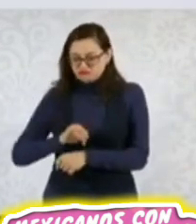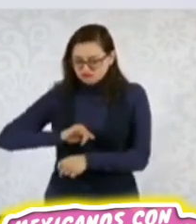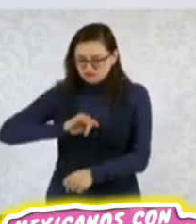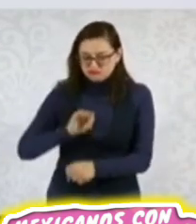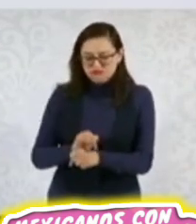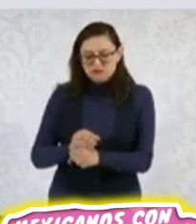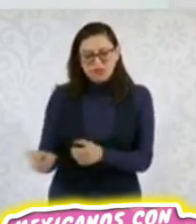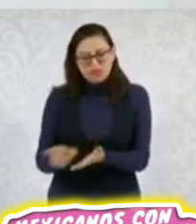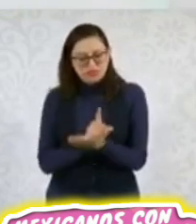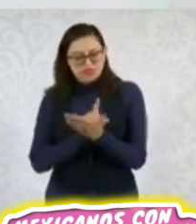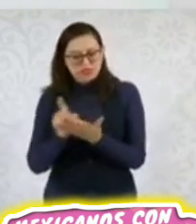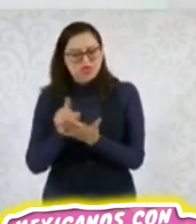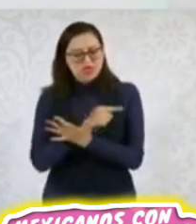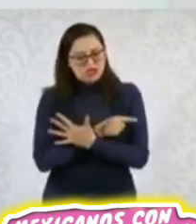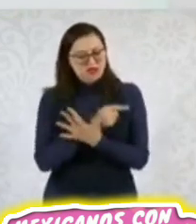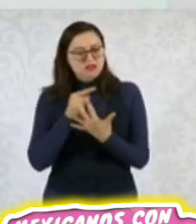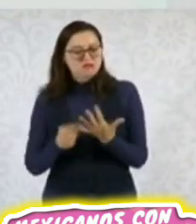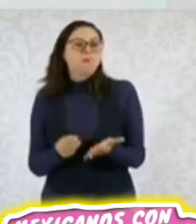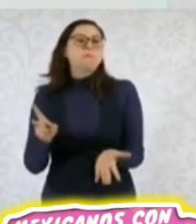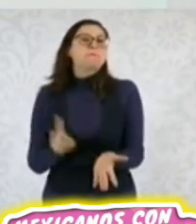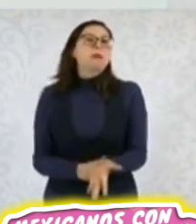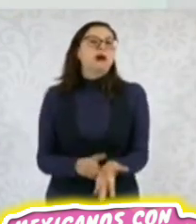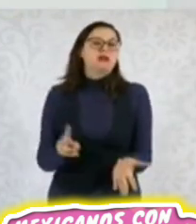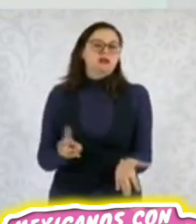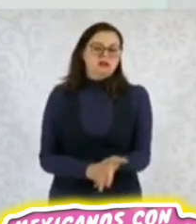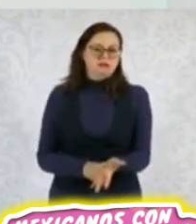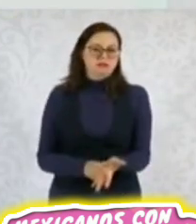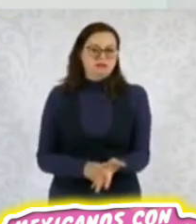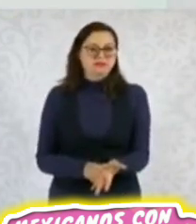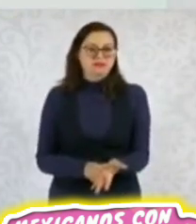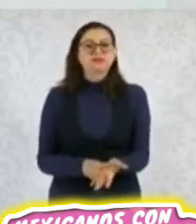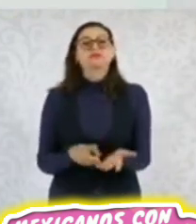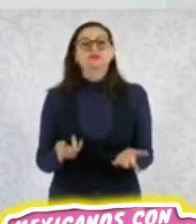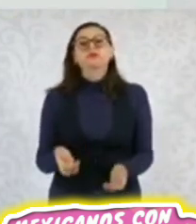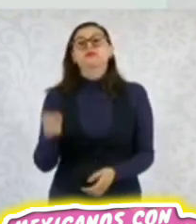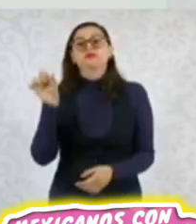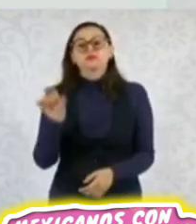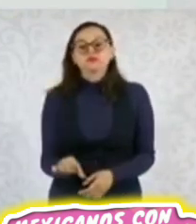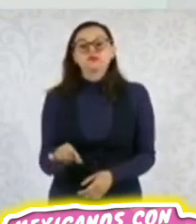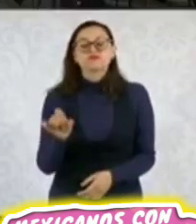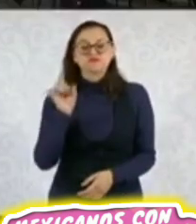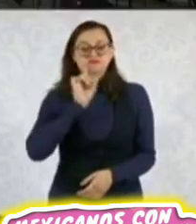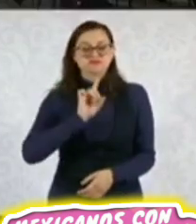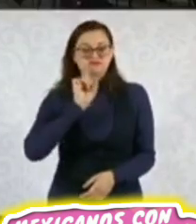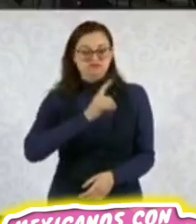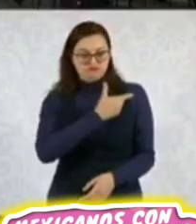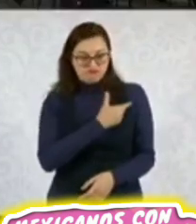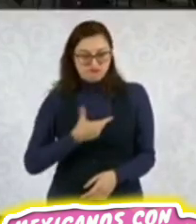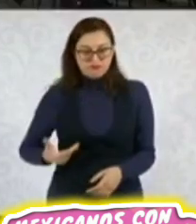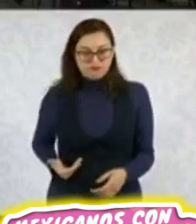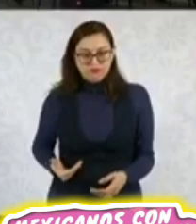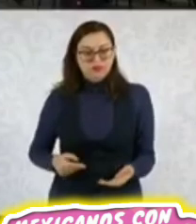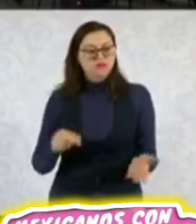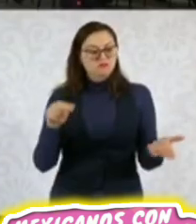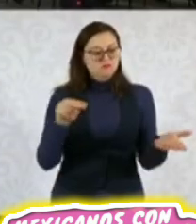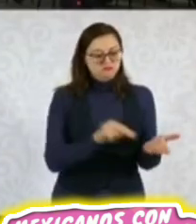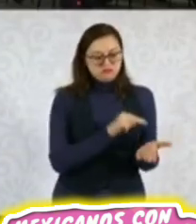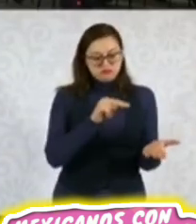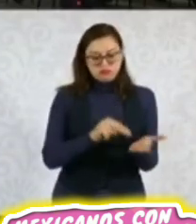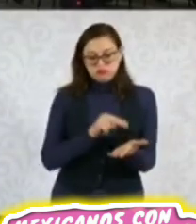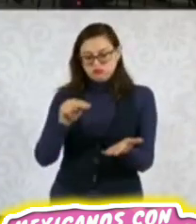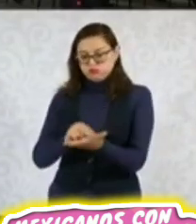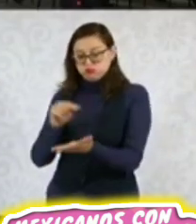valer nuestros derechos. El día de hoy la presidenta va a firmar las iniciativas,